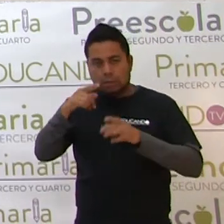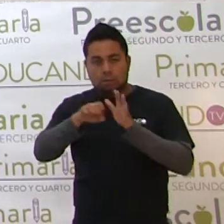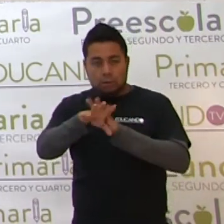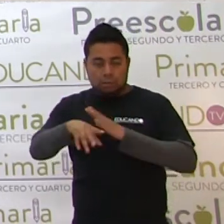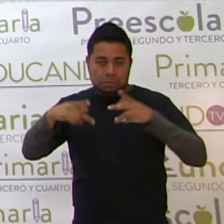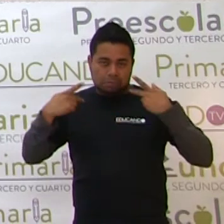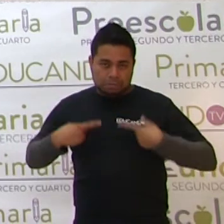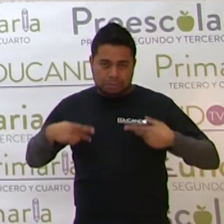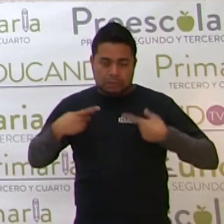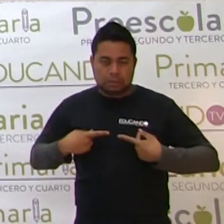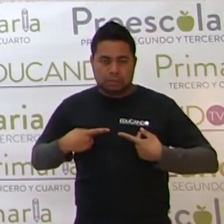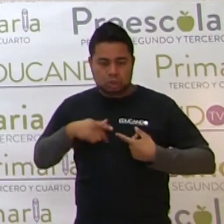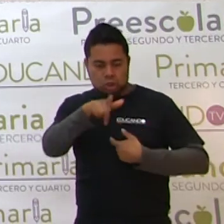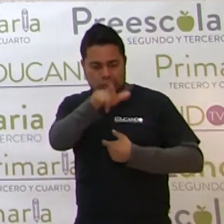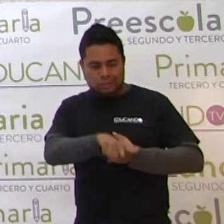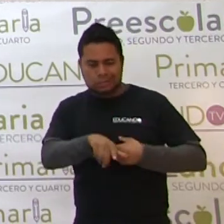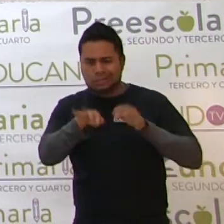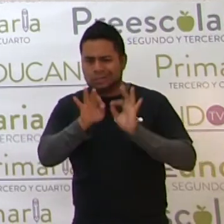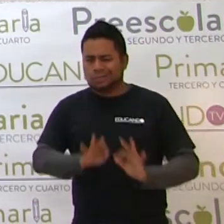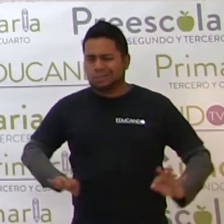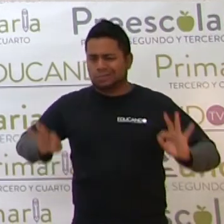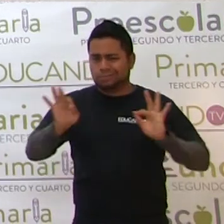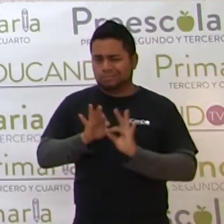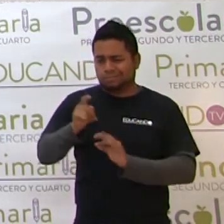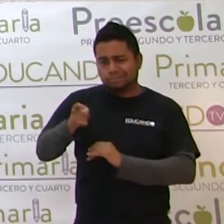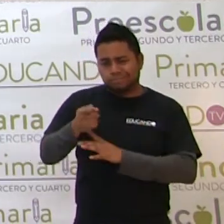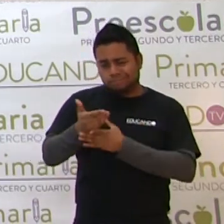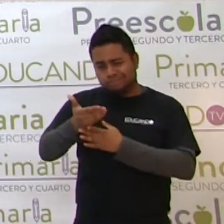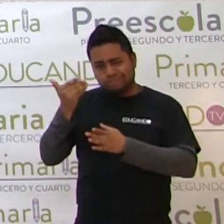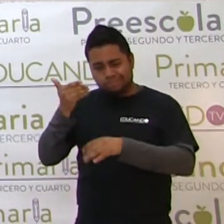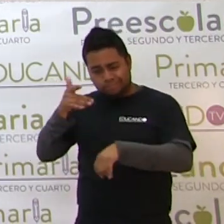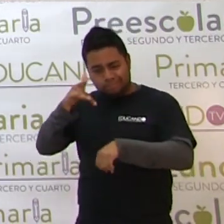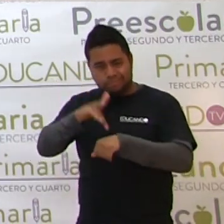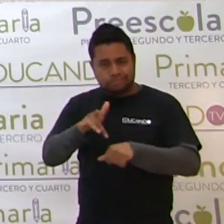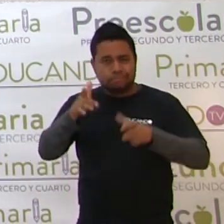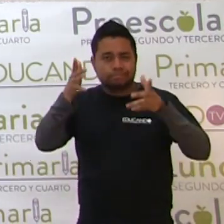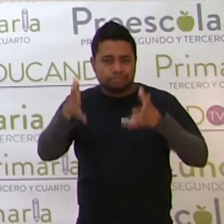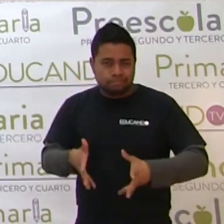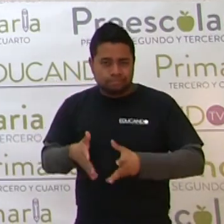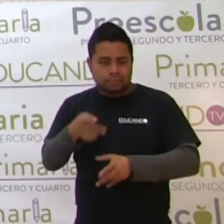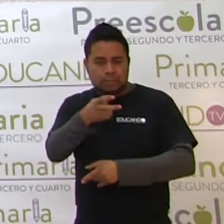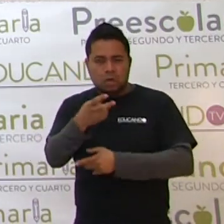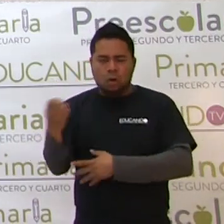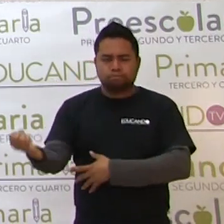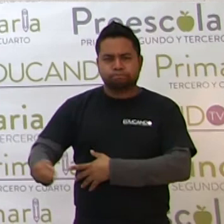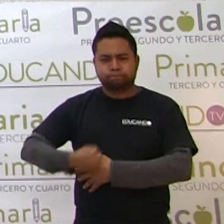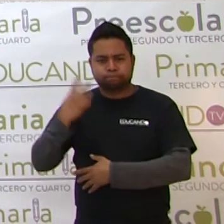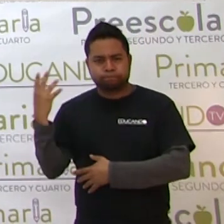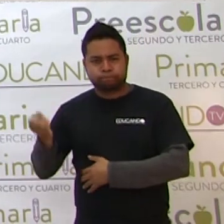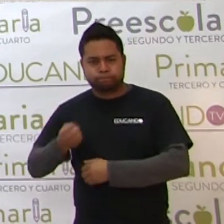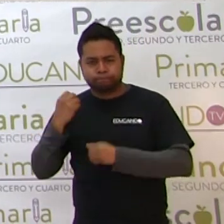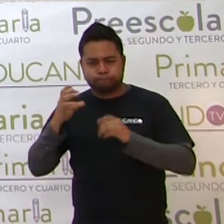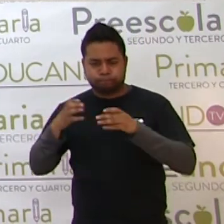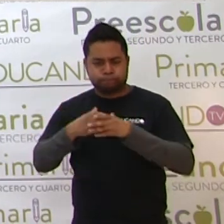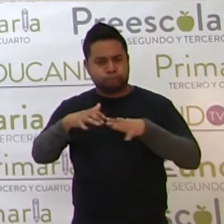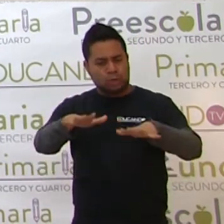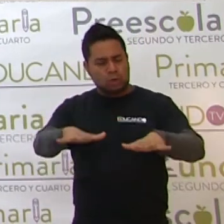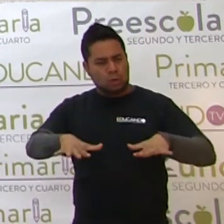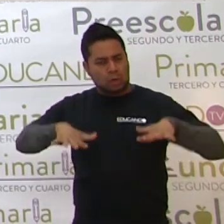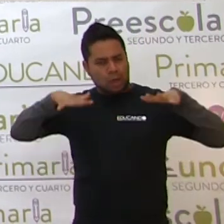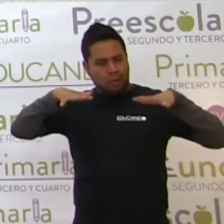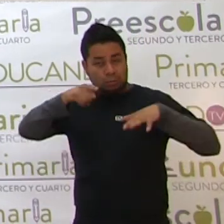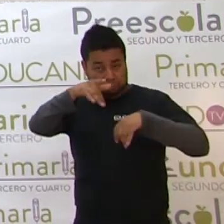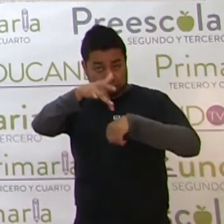personajes importantes que ustedes ya más o menos han ido conociendo, que dan conferencias, ¿sí? ¿Lo han